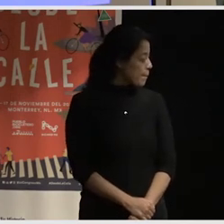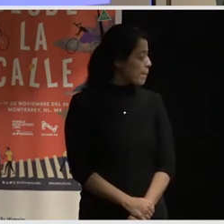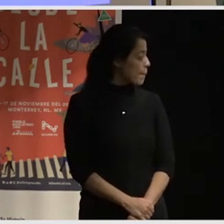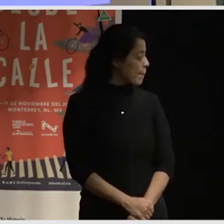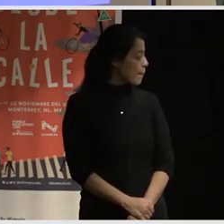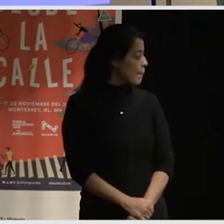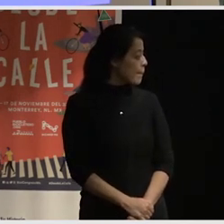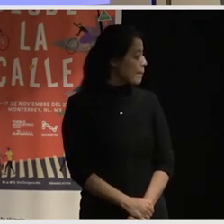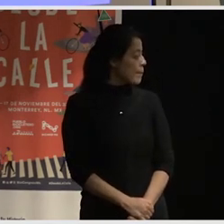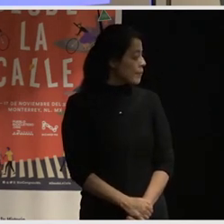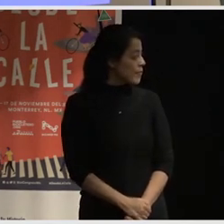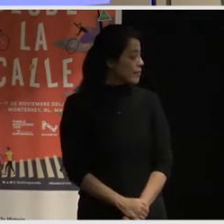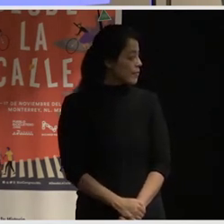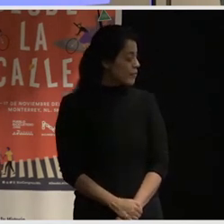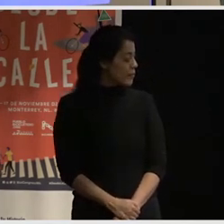j